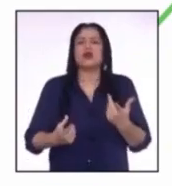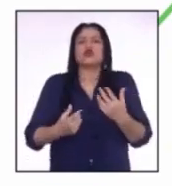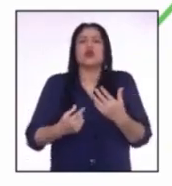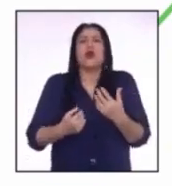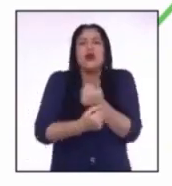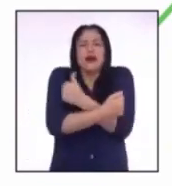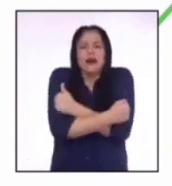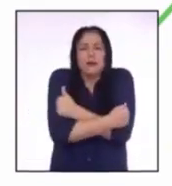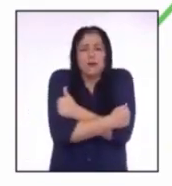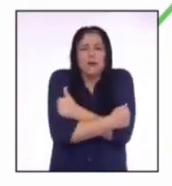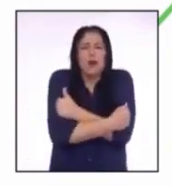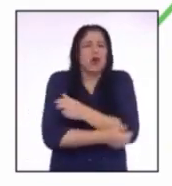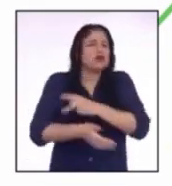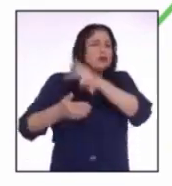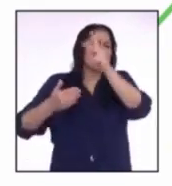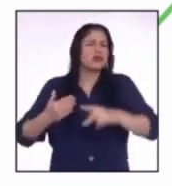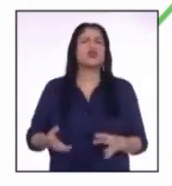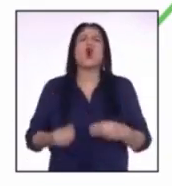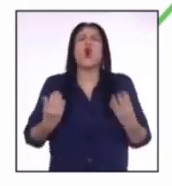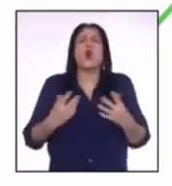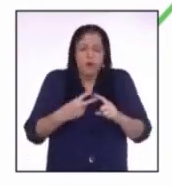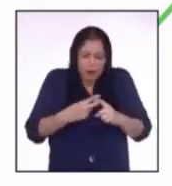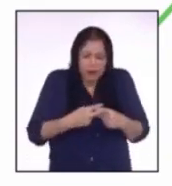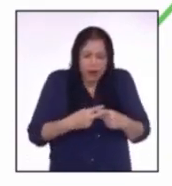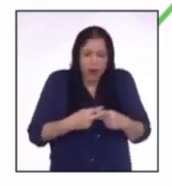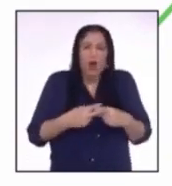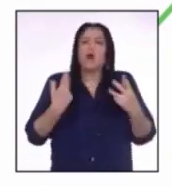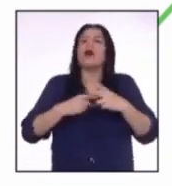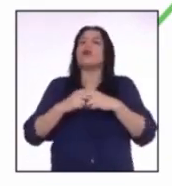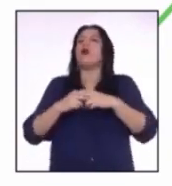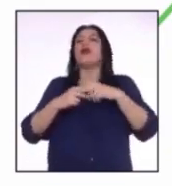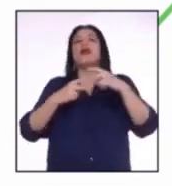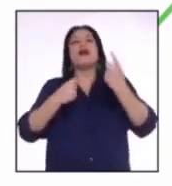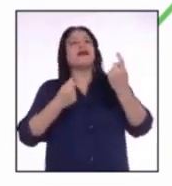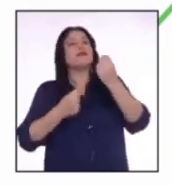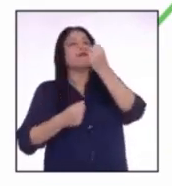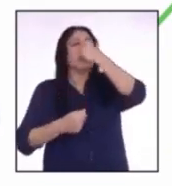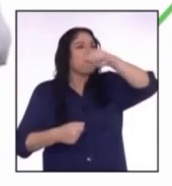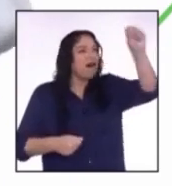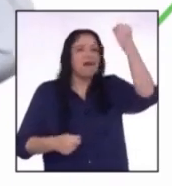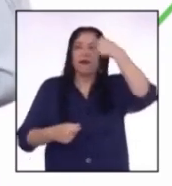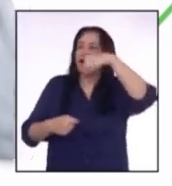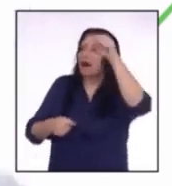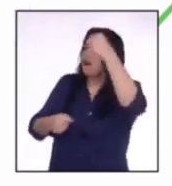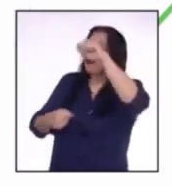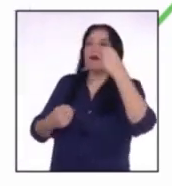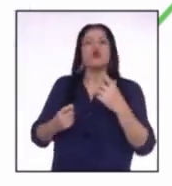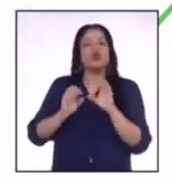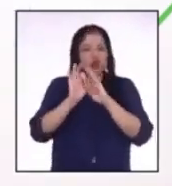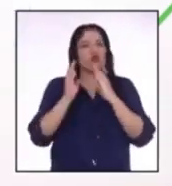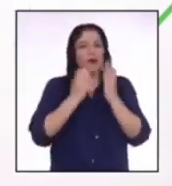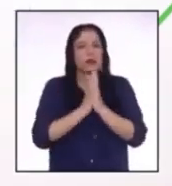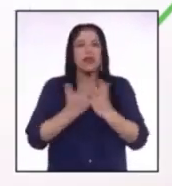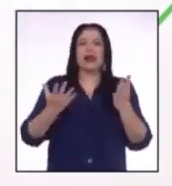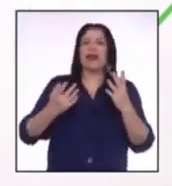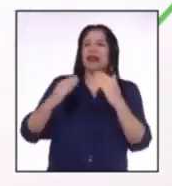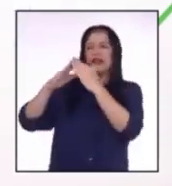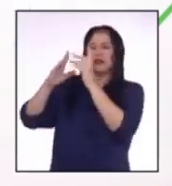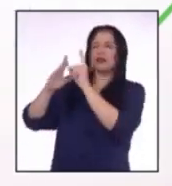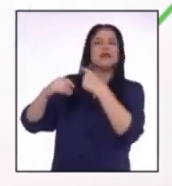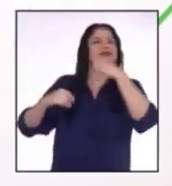llamado se originó en los viajes y paseos que hacía con sus seres queridos para escapar del estrés de la ciudad